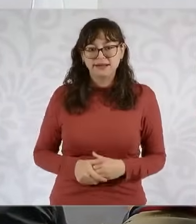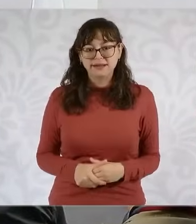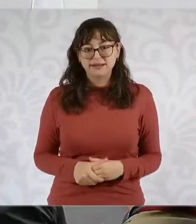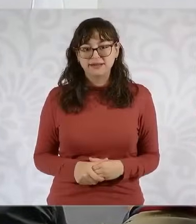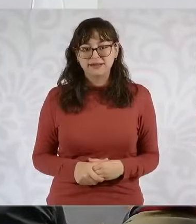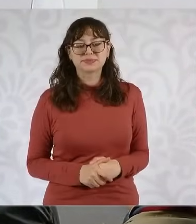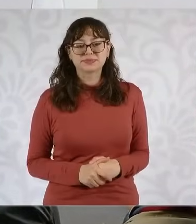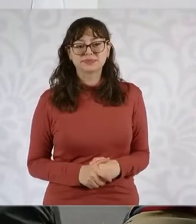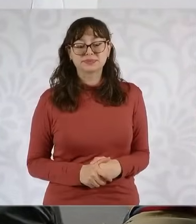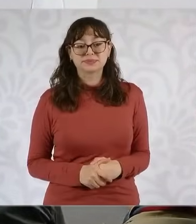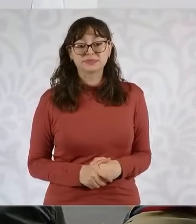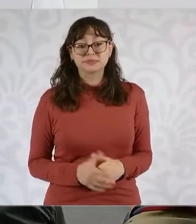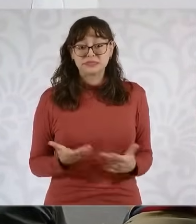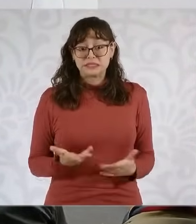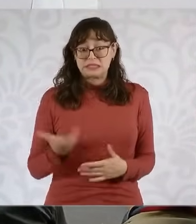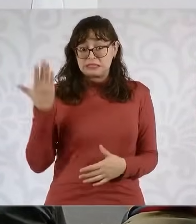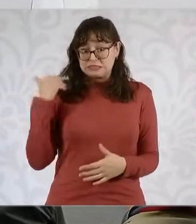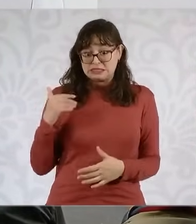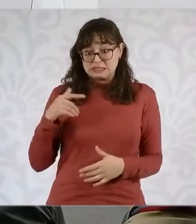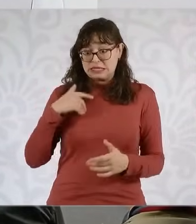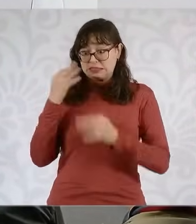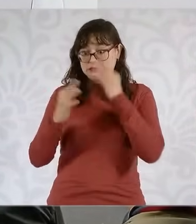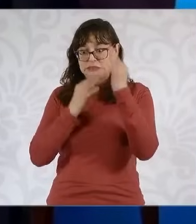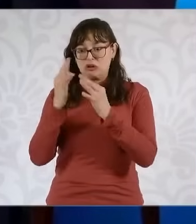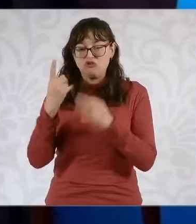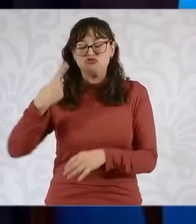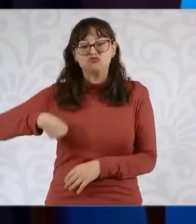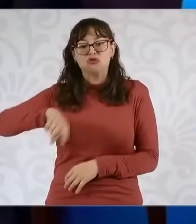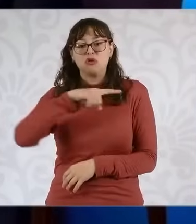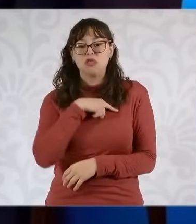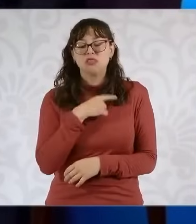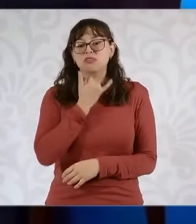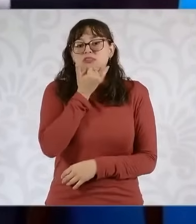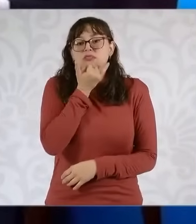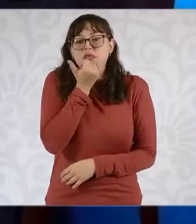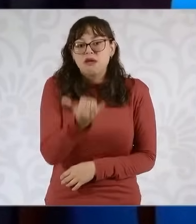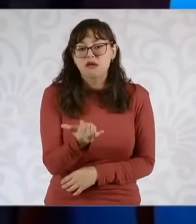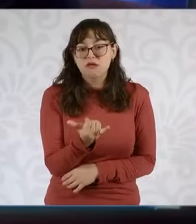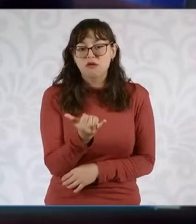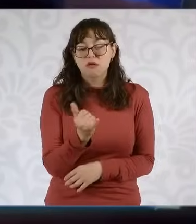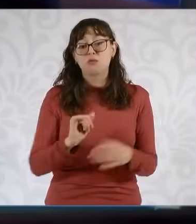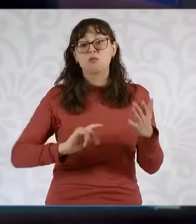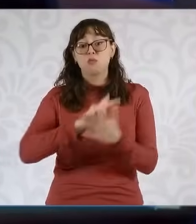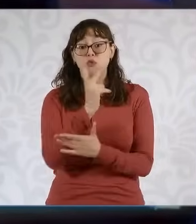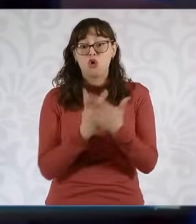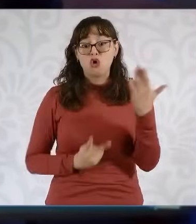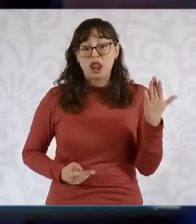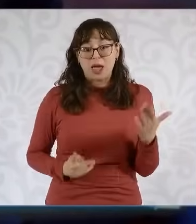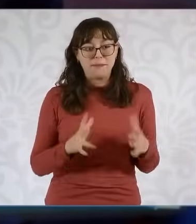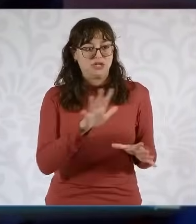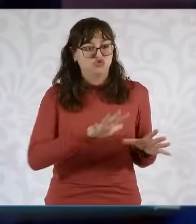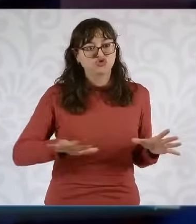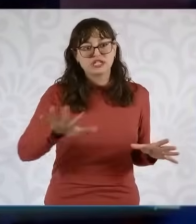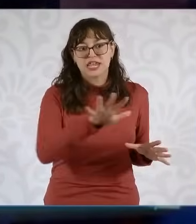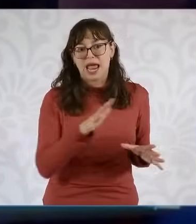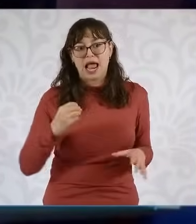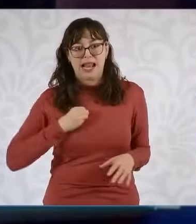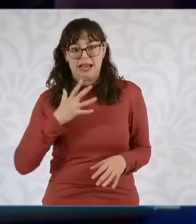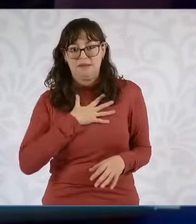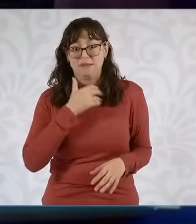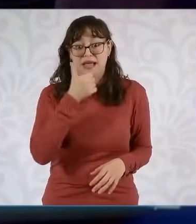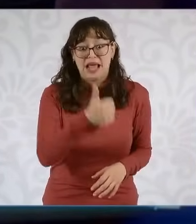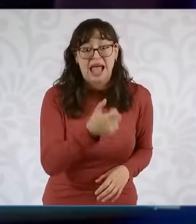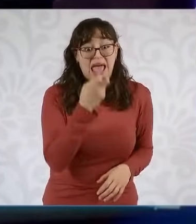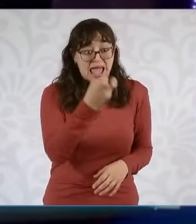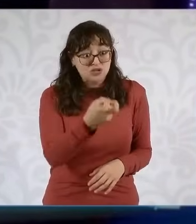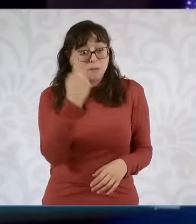pobre. Ahora otra vez. Caímos en la trampa de los programas sociales. Me estoy incluyendo, Terminamos avalando una